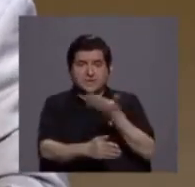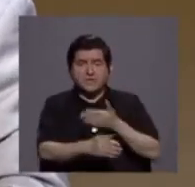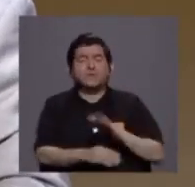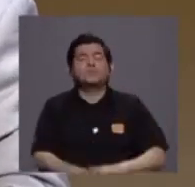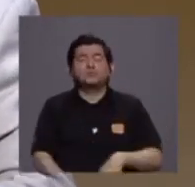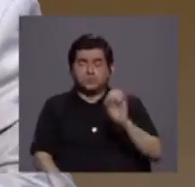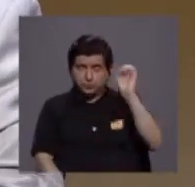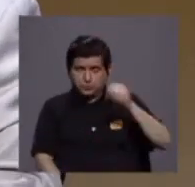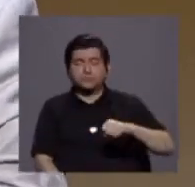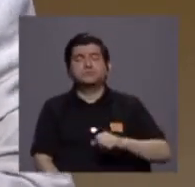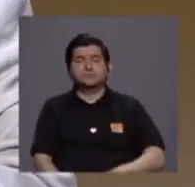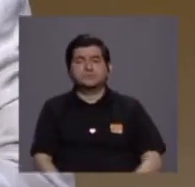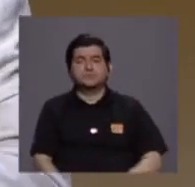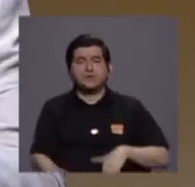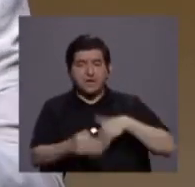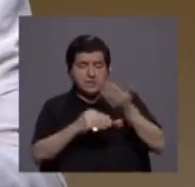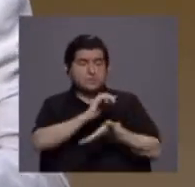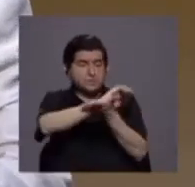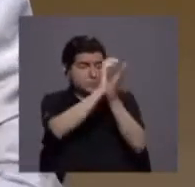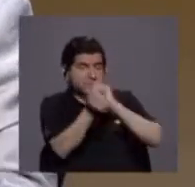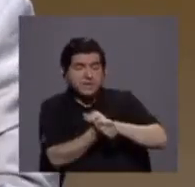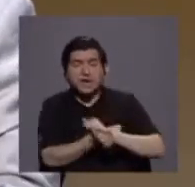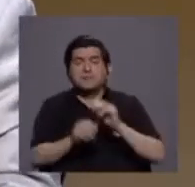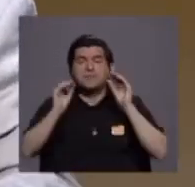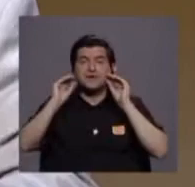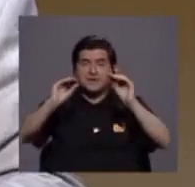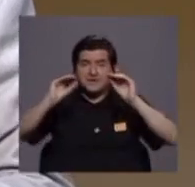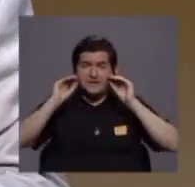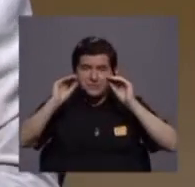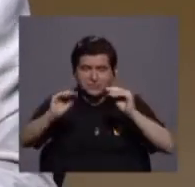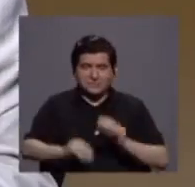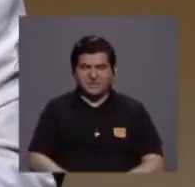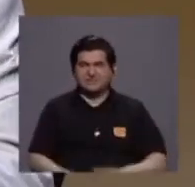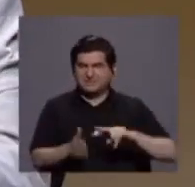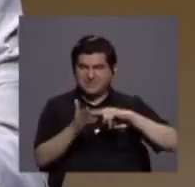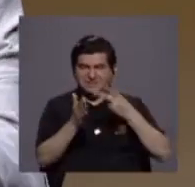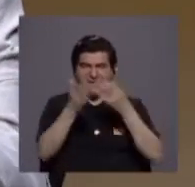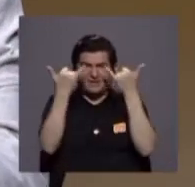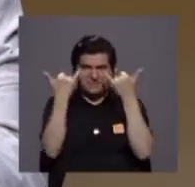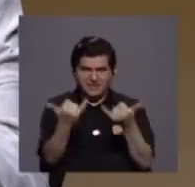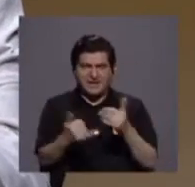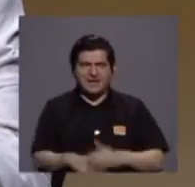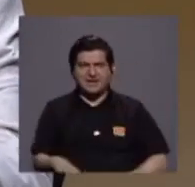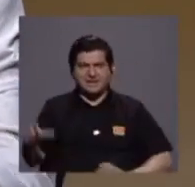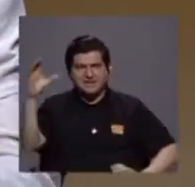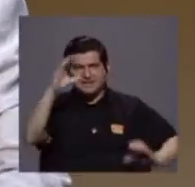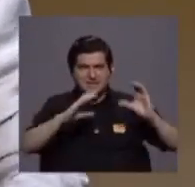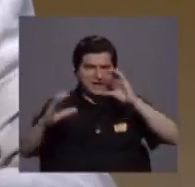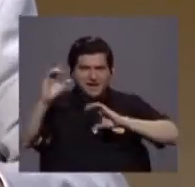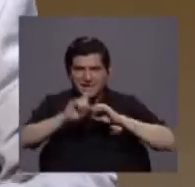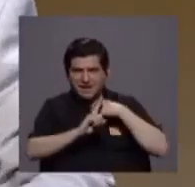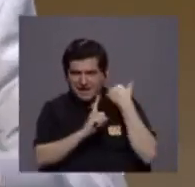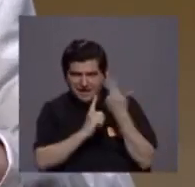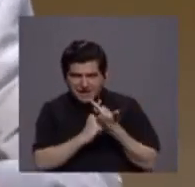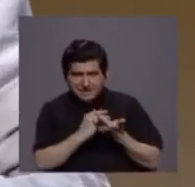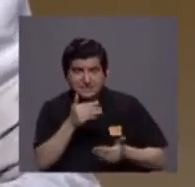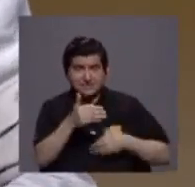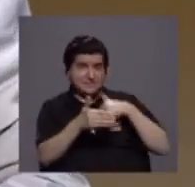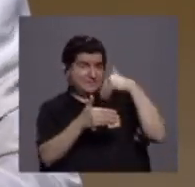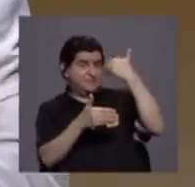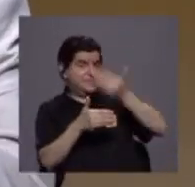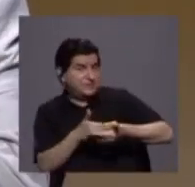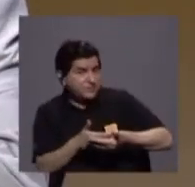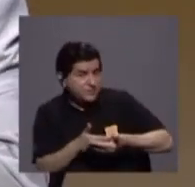ejecutante. Después di un viraje hacia la docencia, eso implica que ya voy entrando a las ciencias sociales. Después,